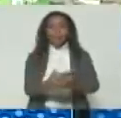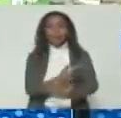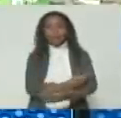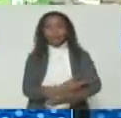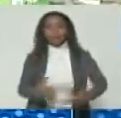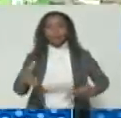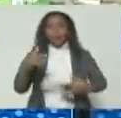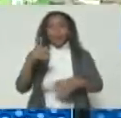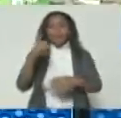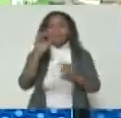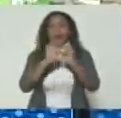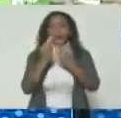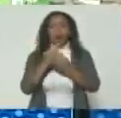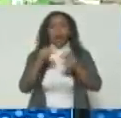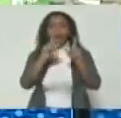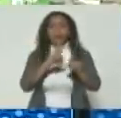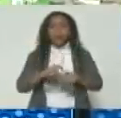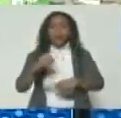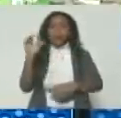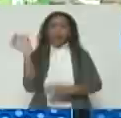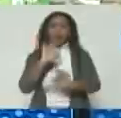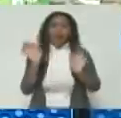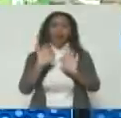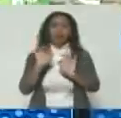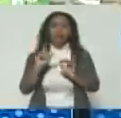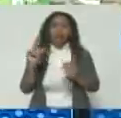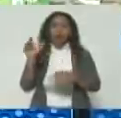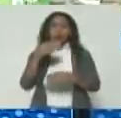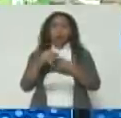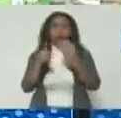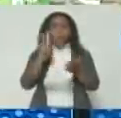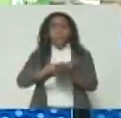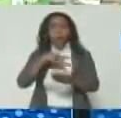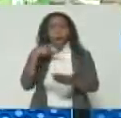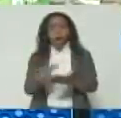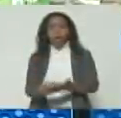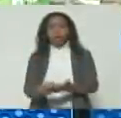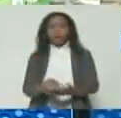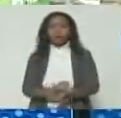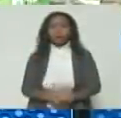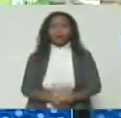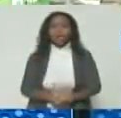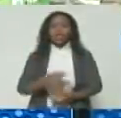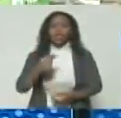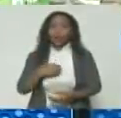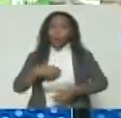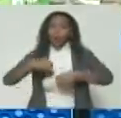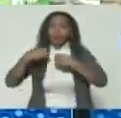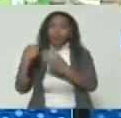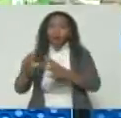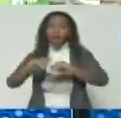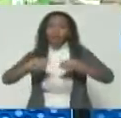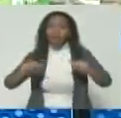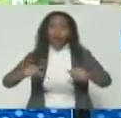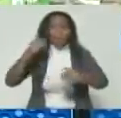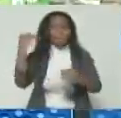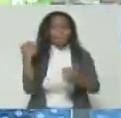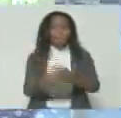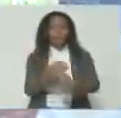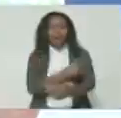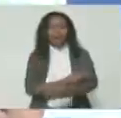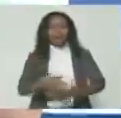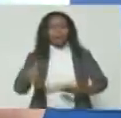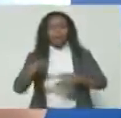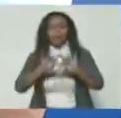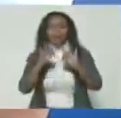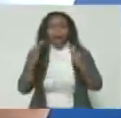familias campesinas que no tenían ni siquiera dónde caerse. Le hemos entregado la tierra a miles de familias campesinas que